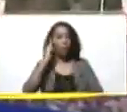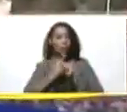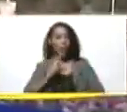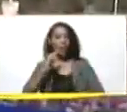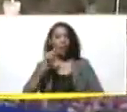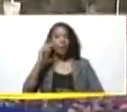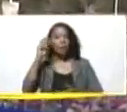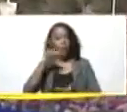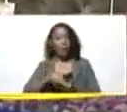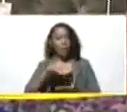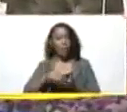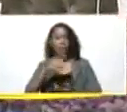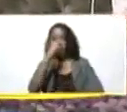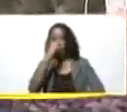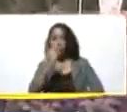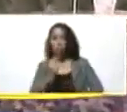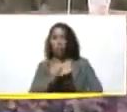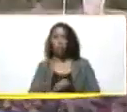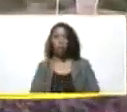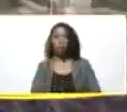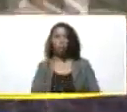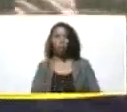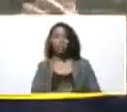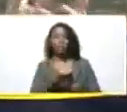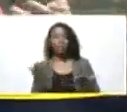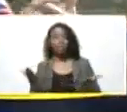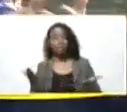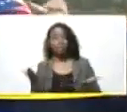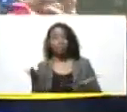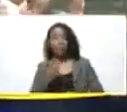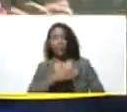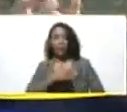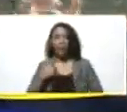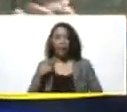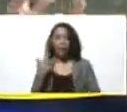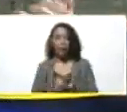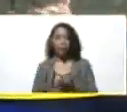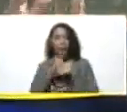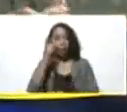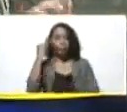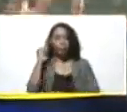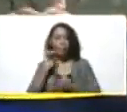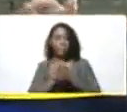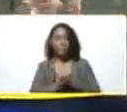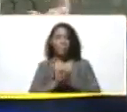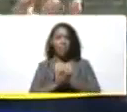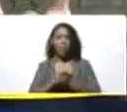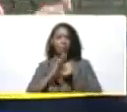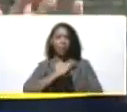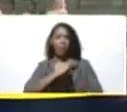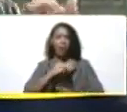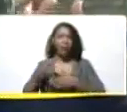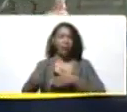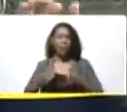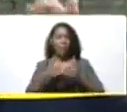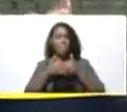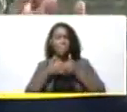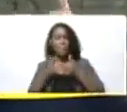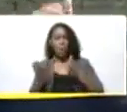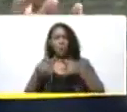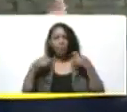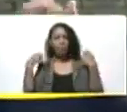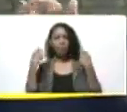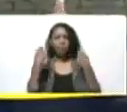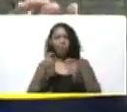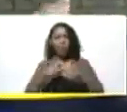de Miranda, de Zamora. Así que, queridos hermanos, compañeros, tenemos el camino abierto para la